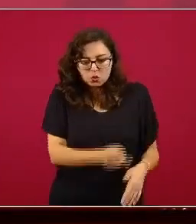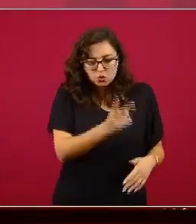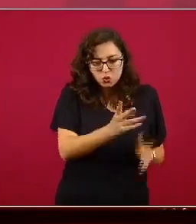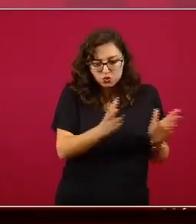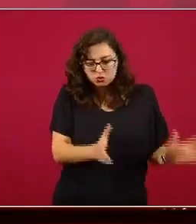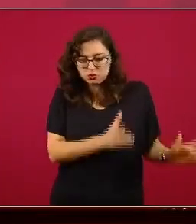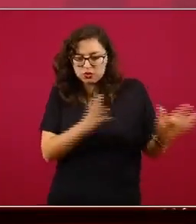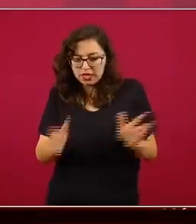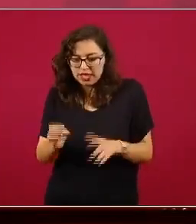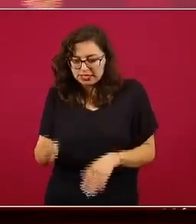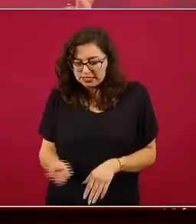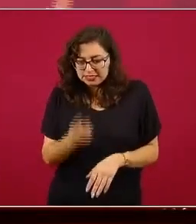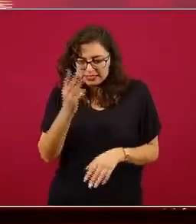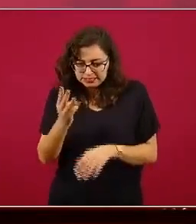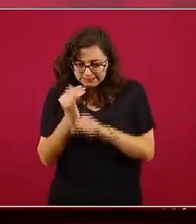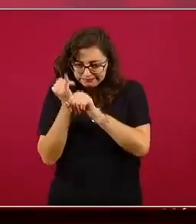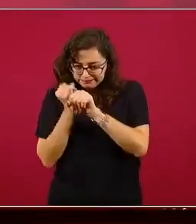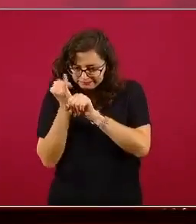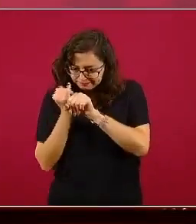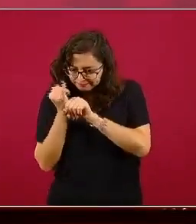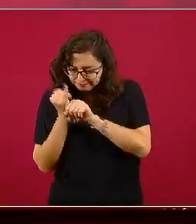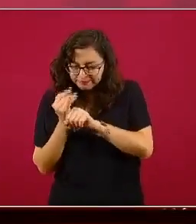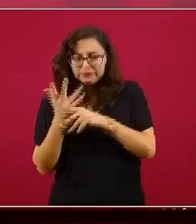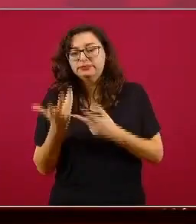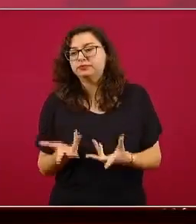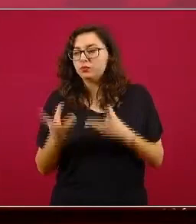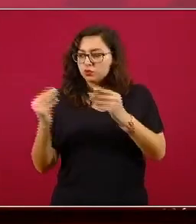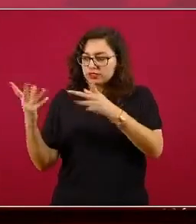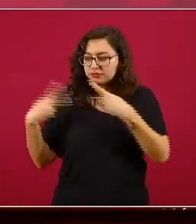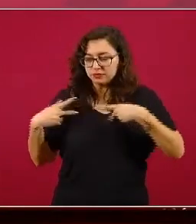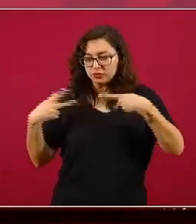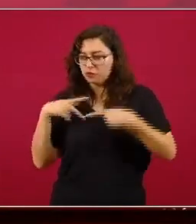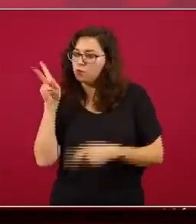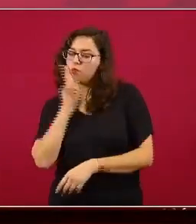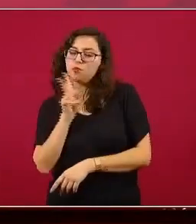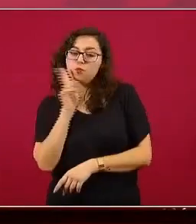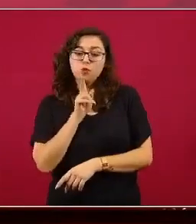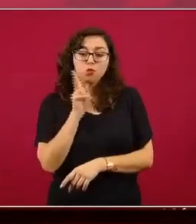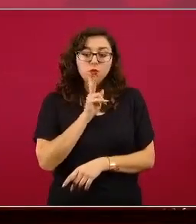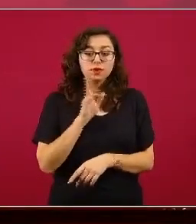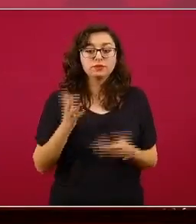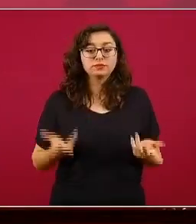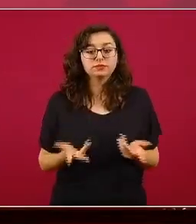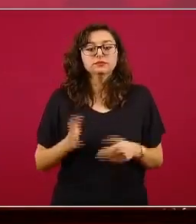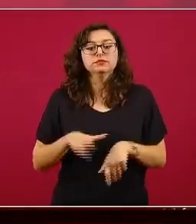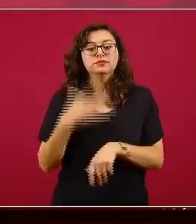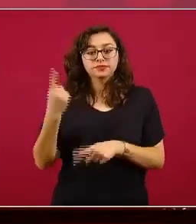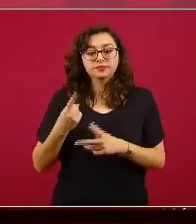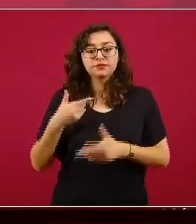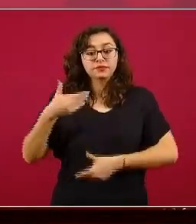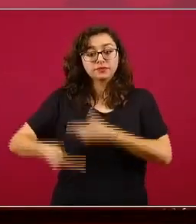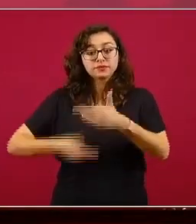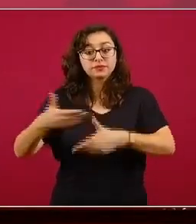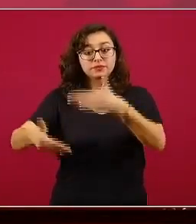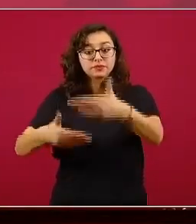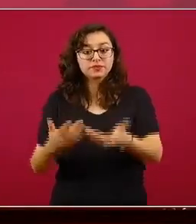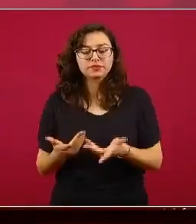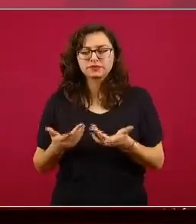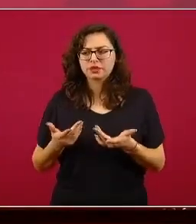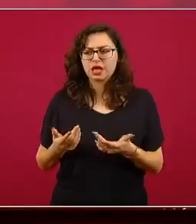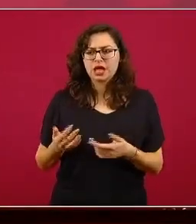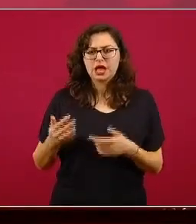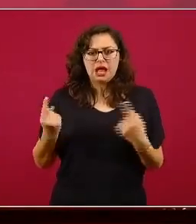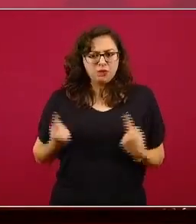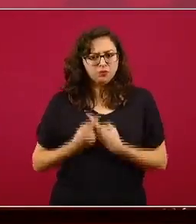2, finalmente los estudios de gran escala con decenas de miles de personas, porque progresivamente se va viendo qué tan frecuente es que